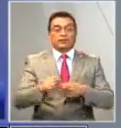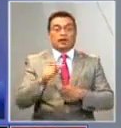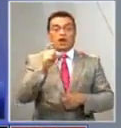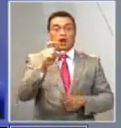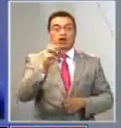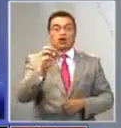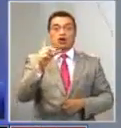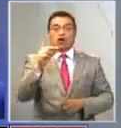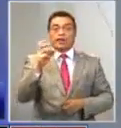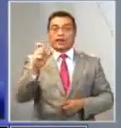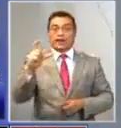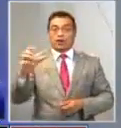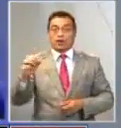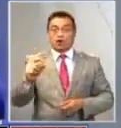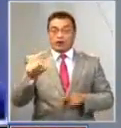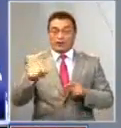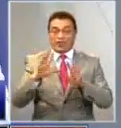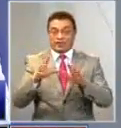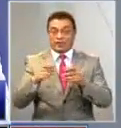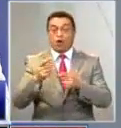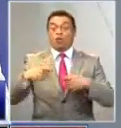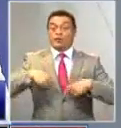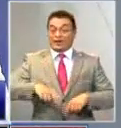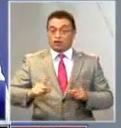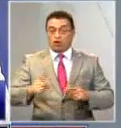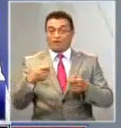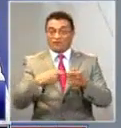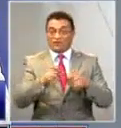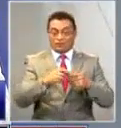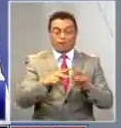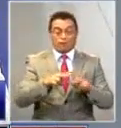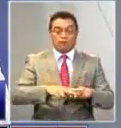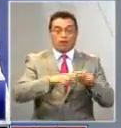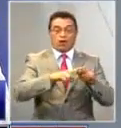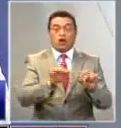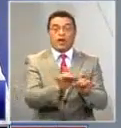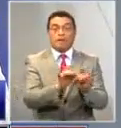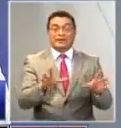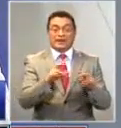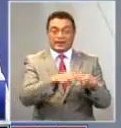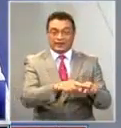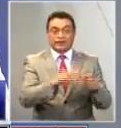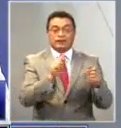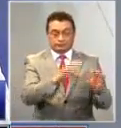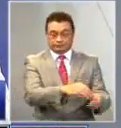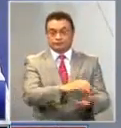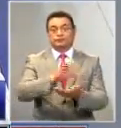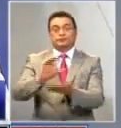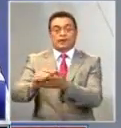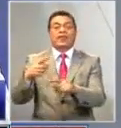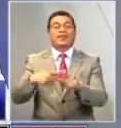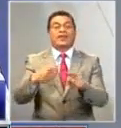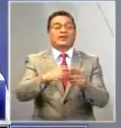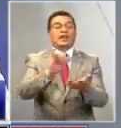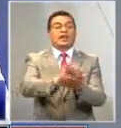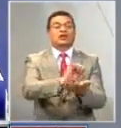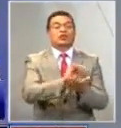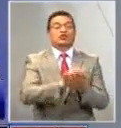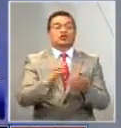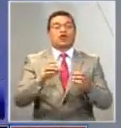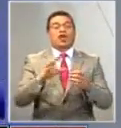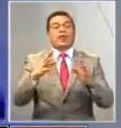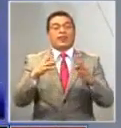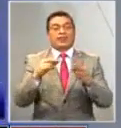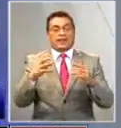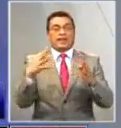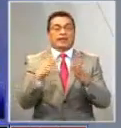ojo, las ventas de Codelco, no las utilidades, las ventas de Codelco, pasen un fondo especial que sirve finalmente y se entrega a las distintas instituciones de las Fuerzas Armadas. ¿Para